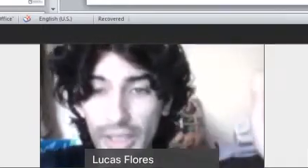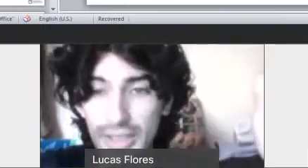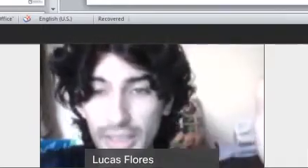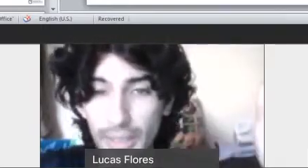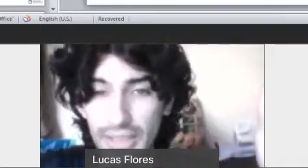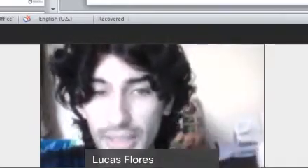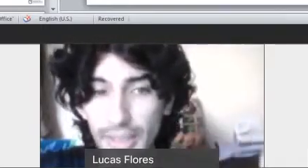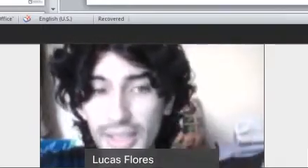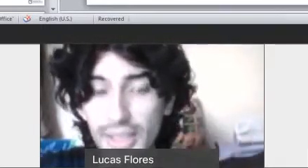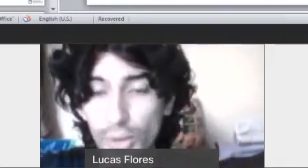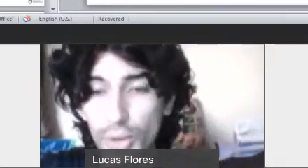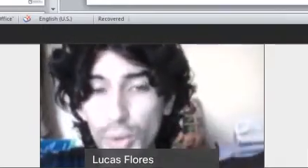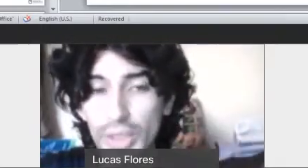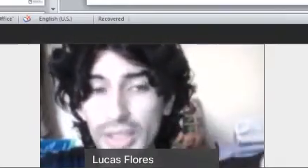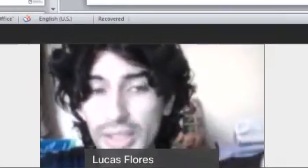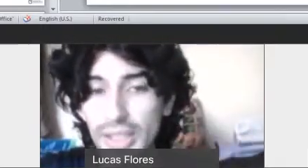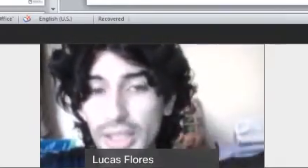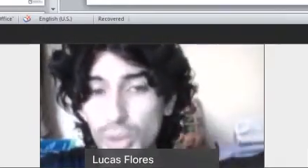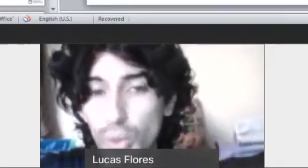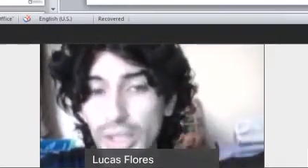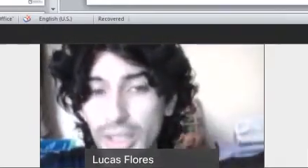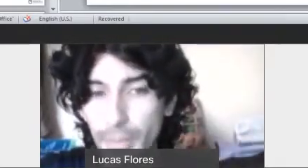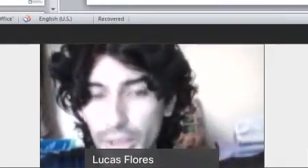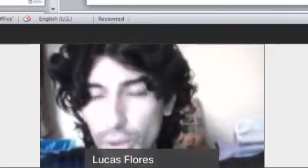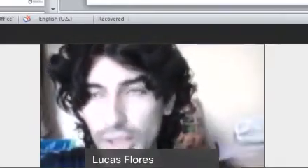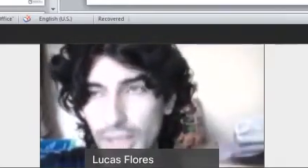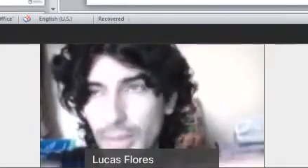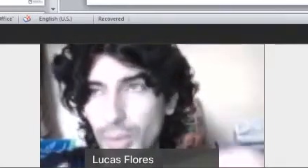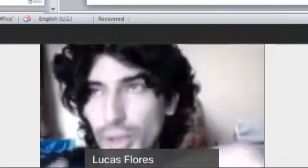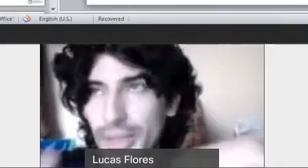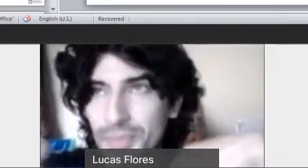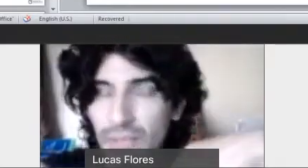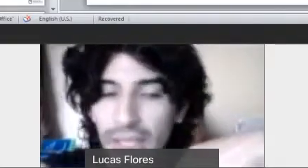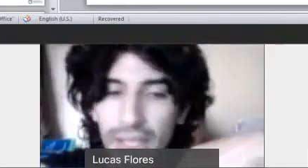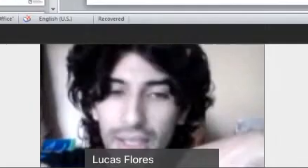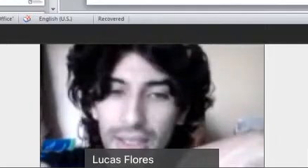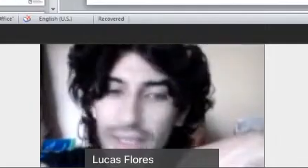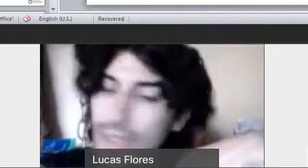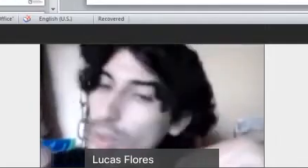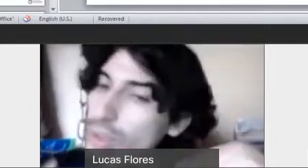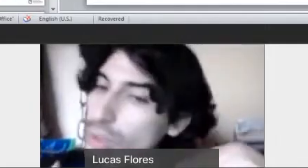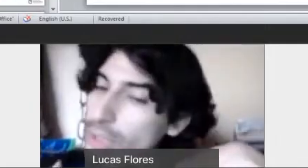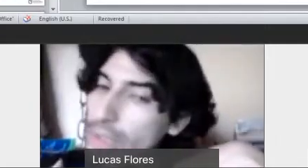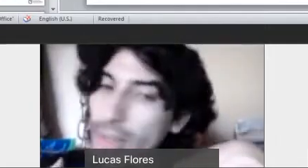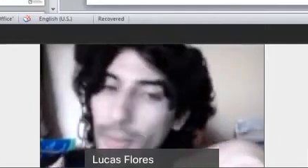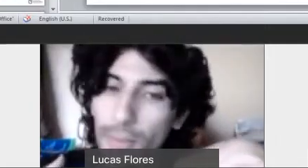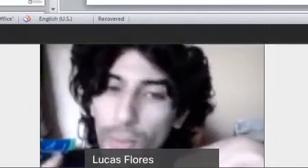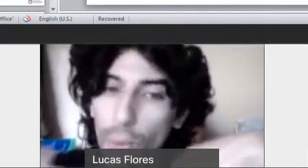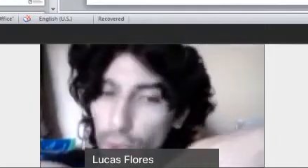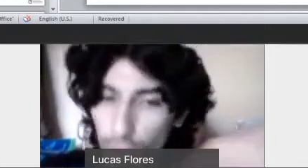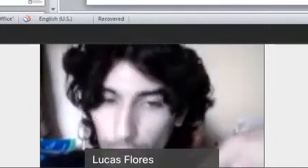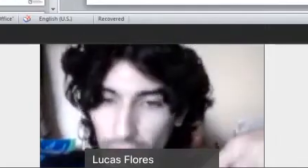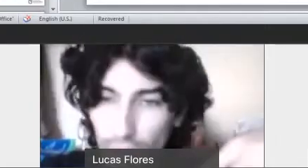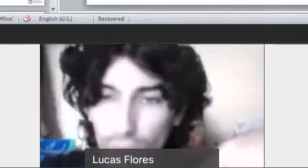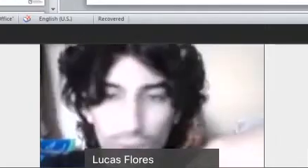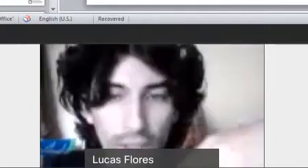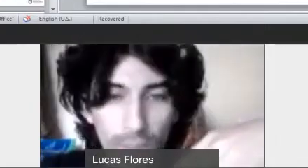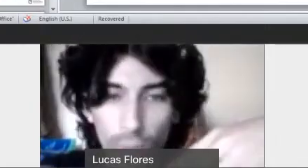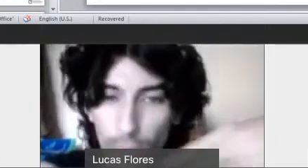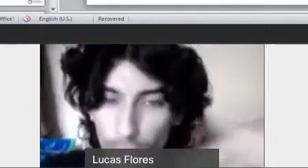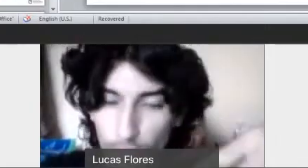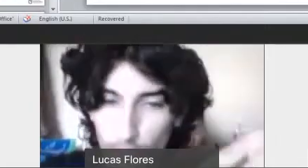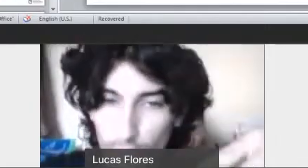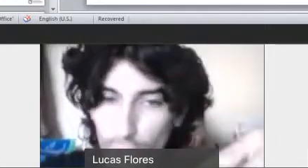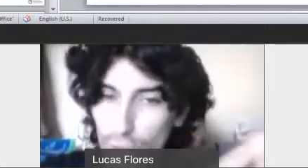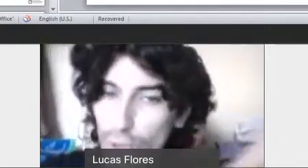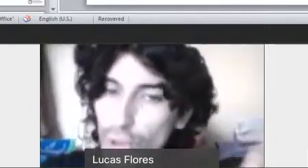de referencia para saber hasta dónde ustedes tienen que estudiar respecto al tema, porque la célula es un tema muy complejo y